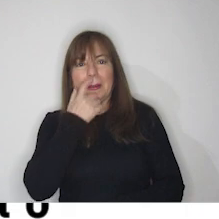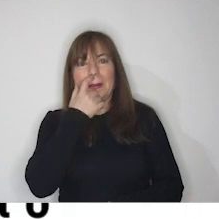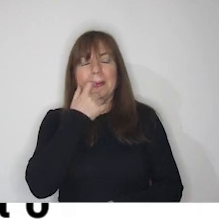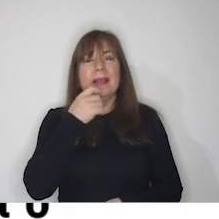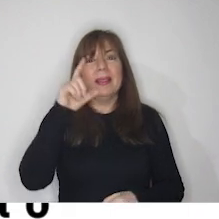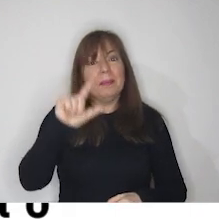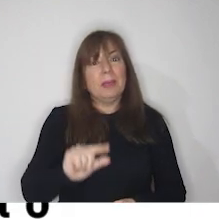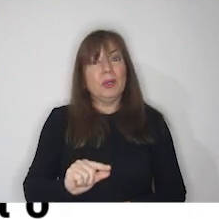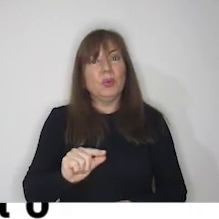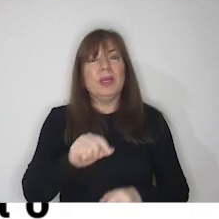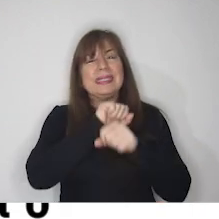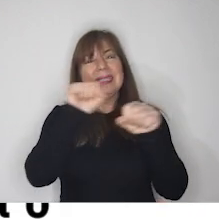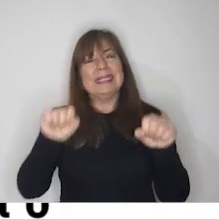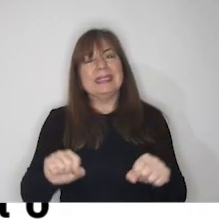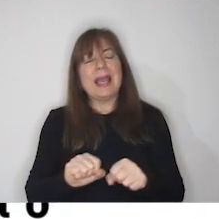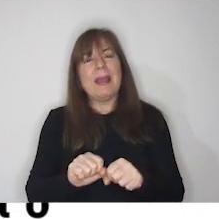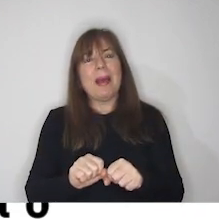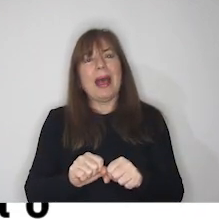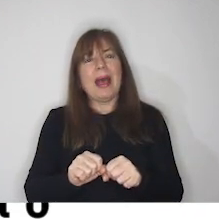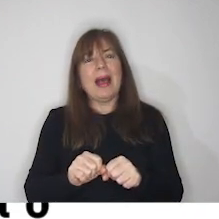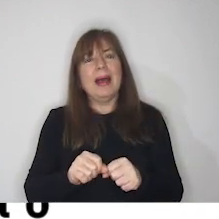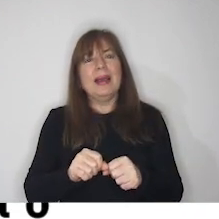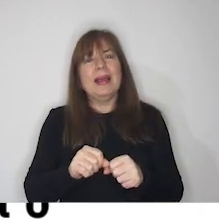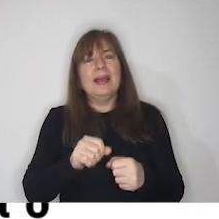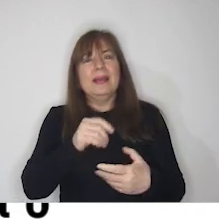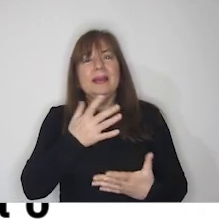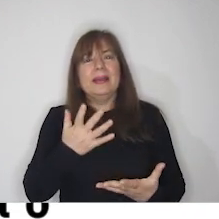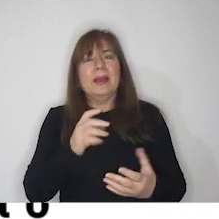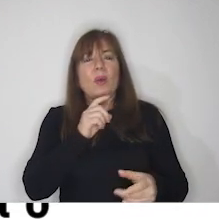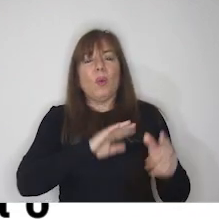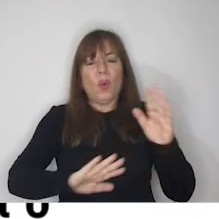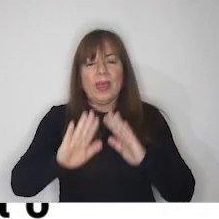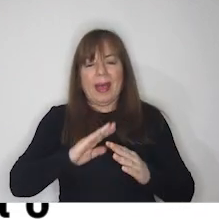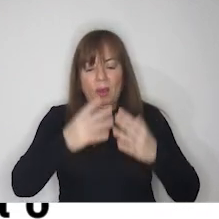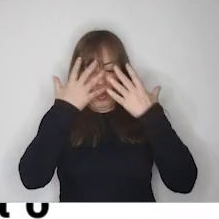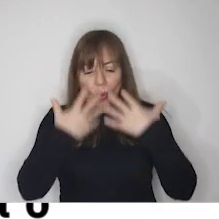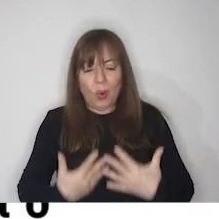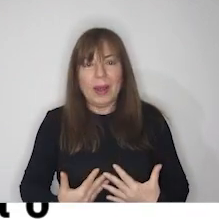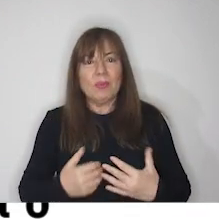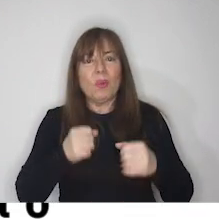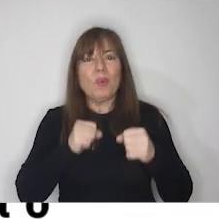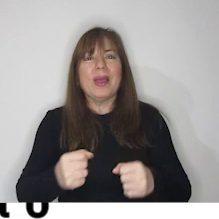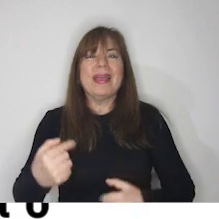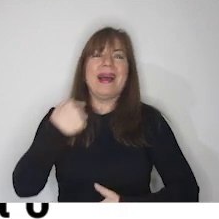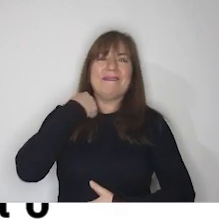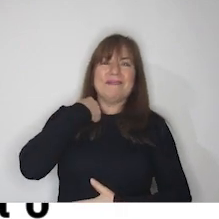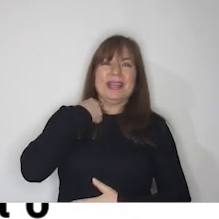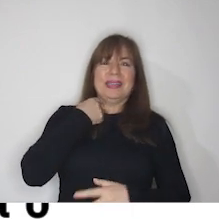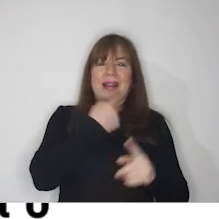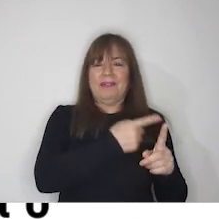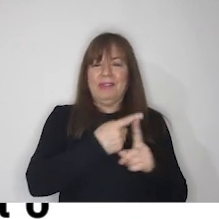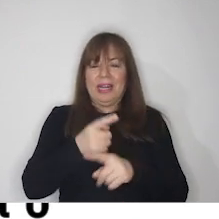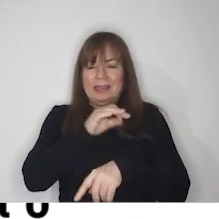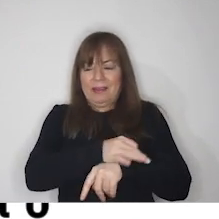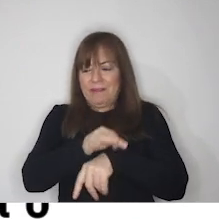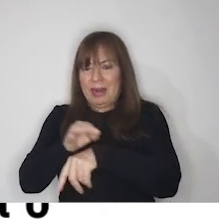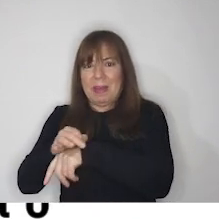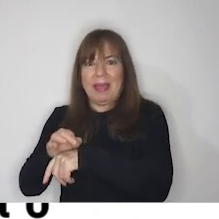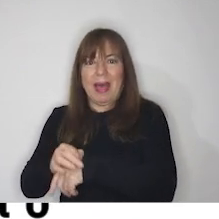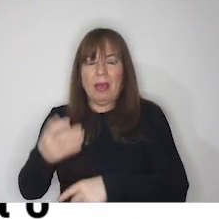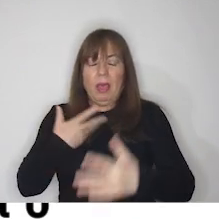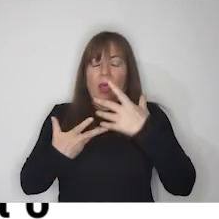trata. Este virus tiene como característica disminuir tu sistema inmune, así, pueden atacarte